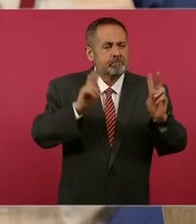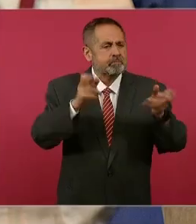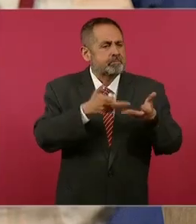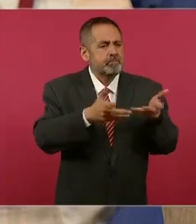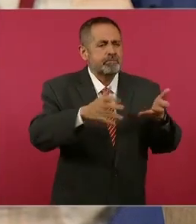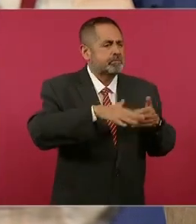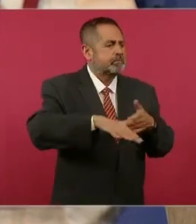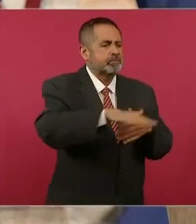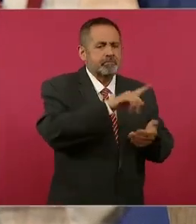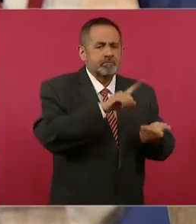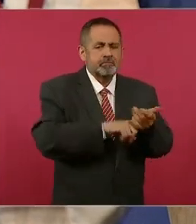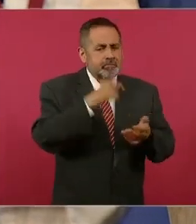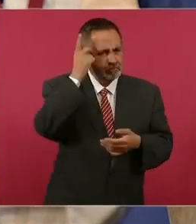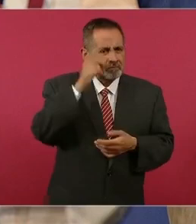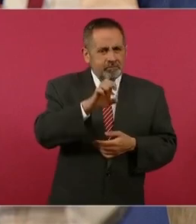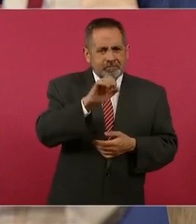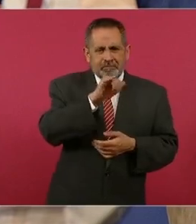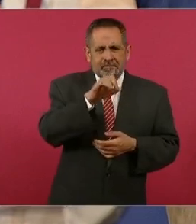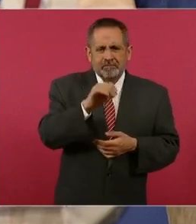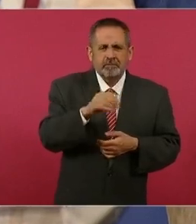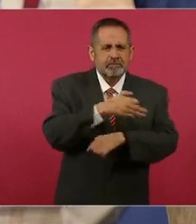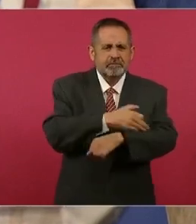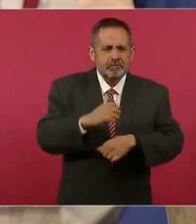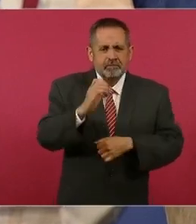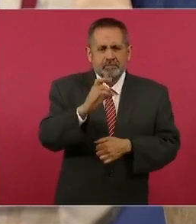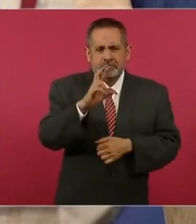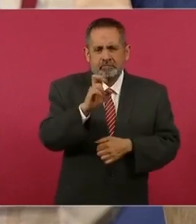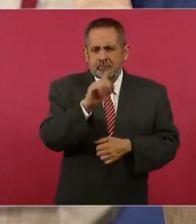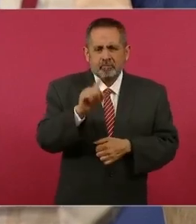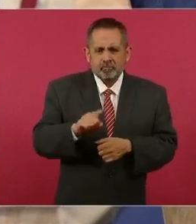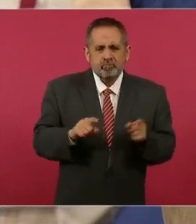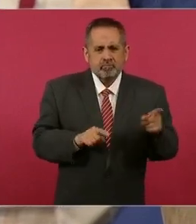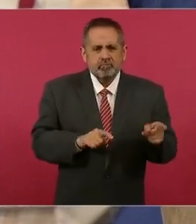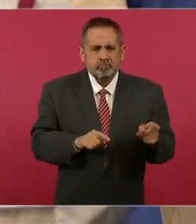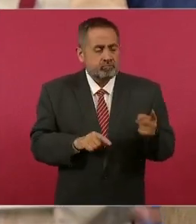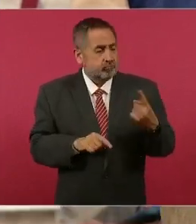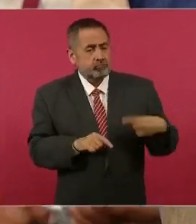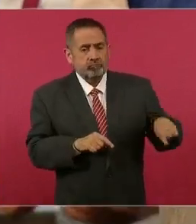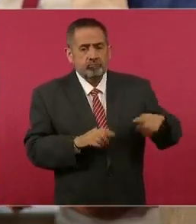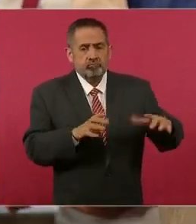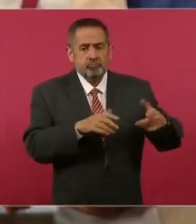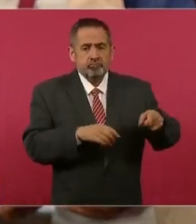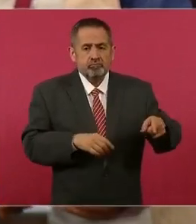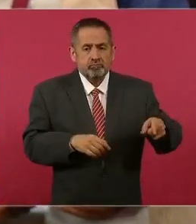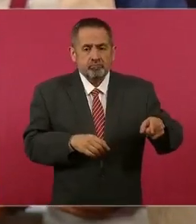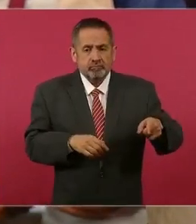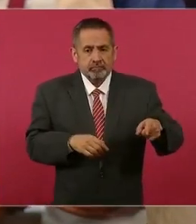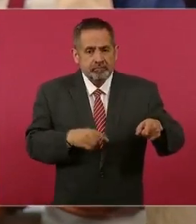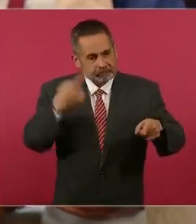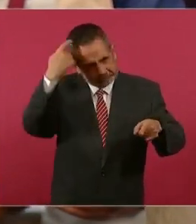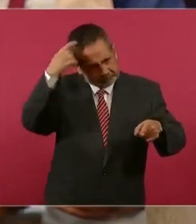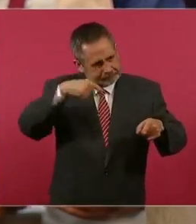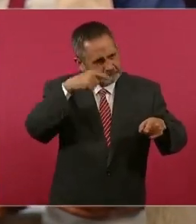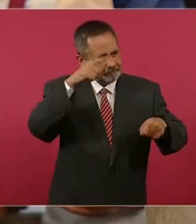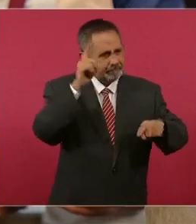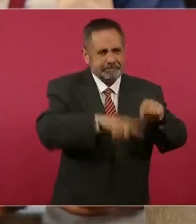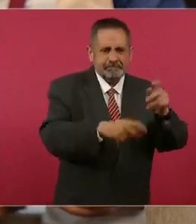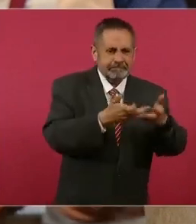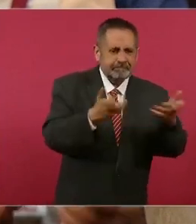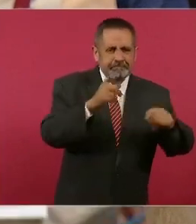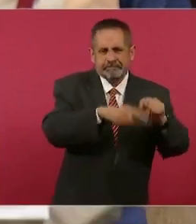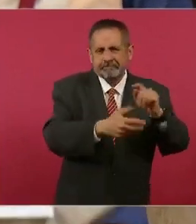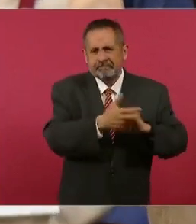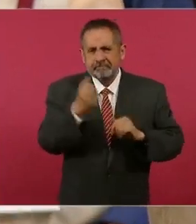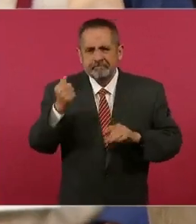ejidal, que son la familia Cruz, tengo entendido también, ellos les quitaron estas tierras ejidales. Hubo